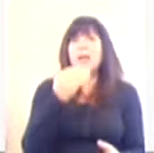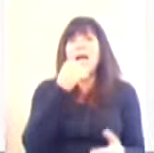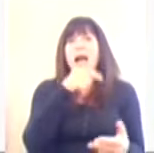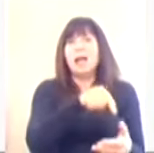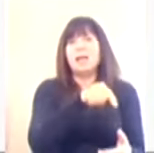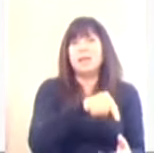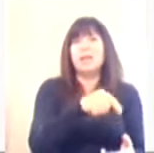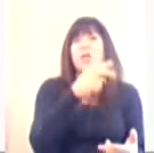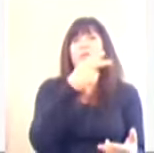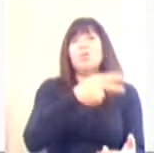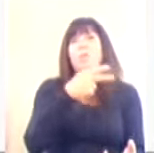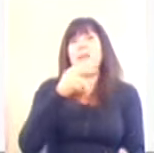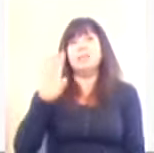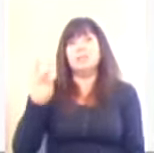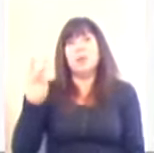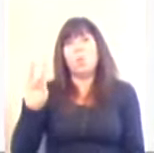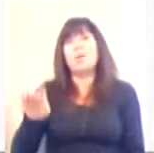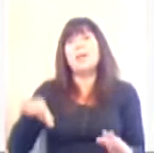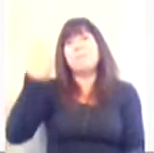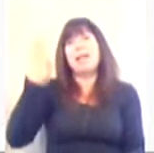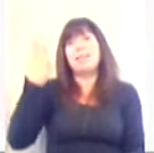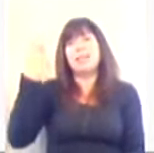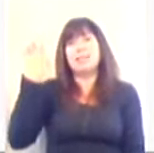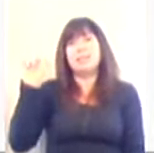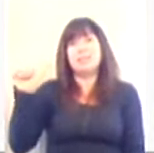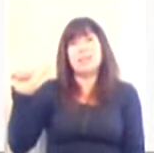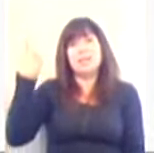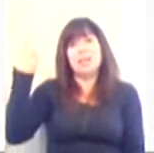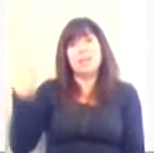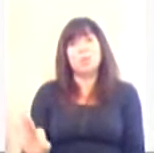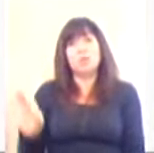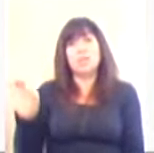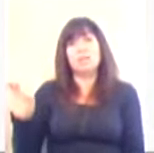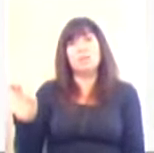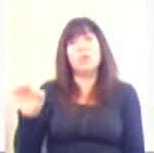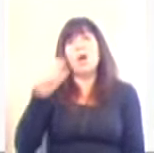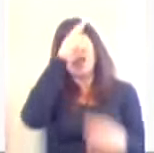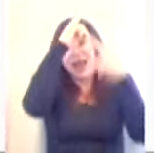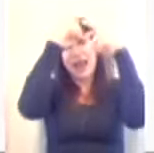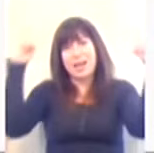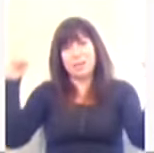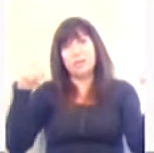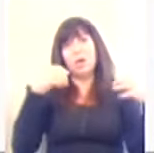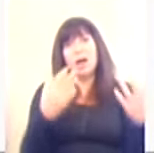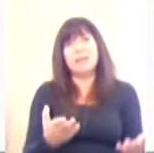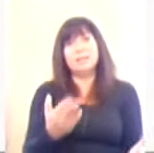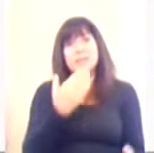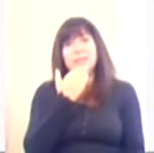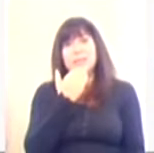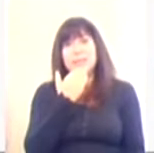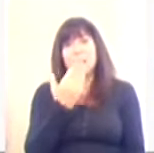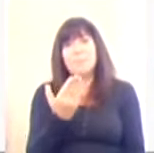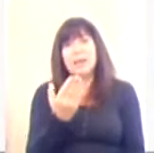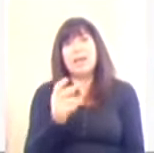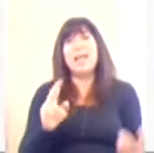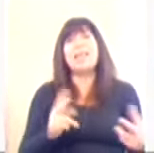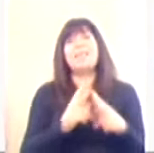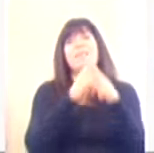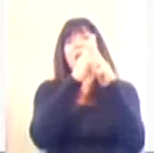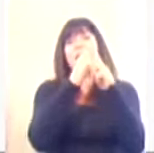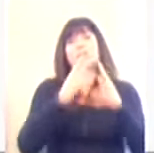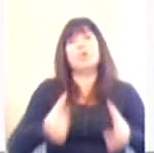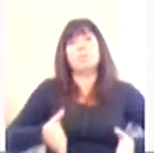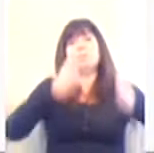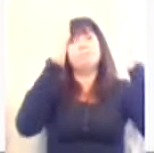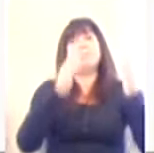2050 más del 60% del transporte va a ser ya eléctrico. Y así también va a ocurrir con la edificación, que también va a sufrir